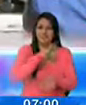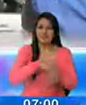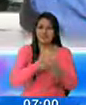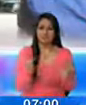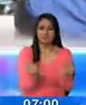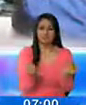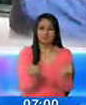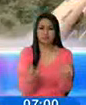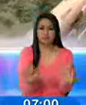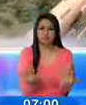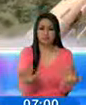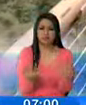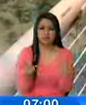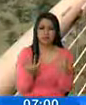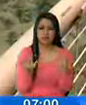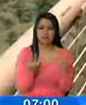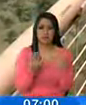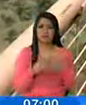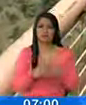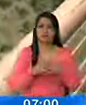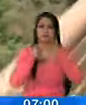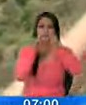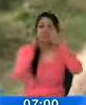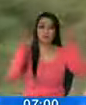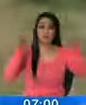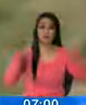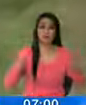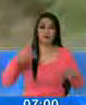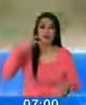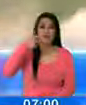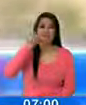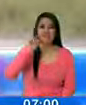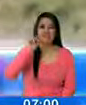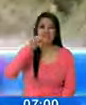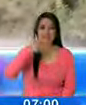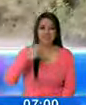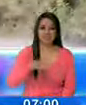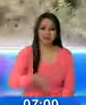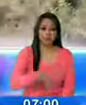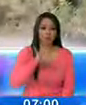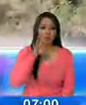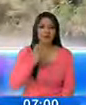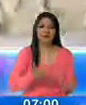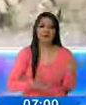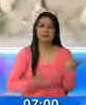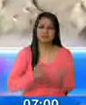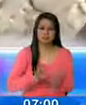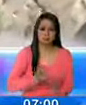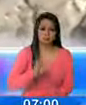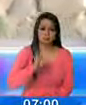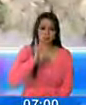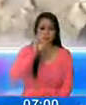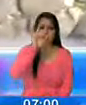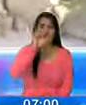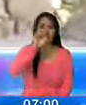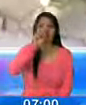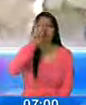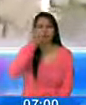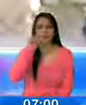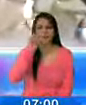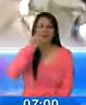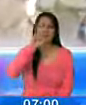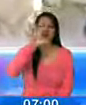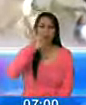es bastante espesa. Desde el puente viejo del río Chicha, donde estaban las osamentas, estiman una altura entre 120 a 150